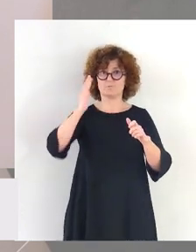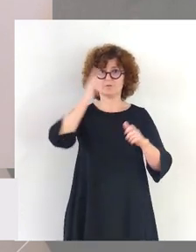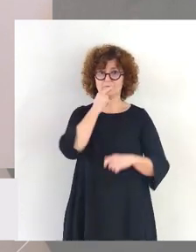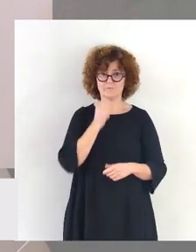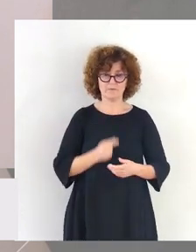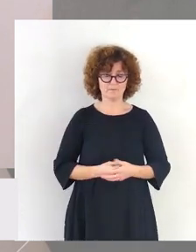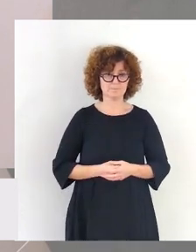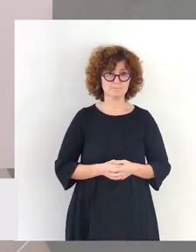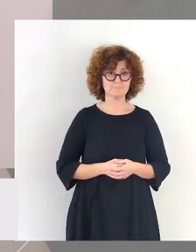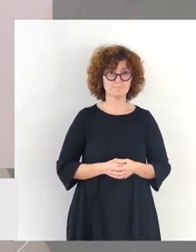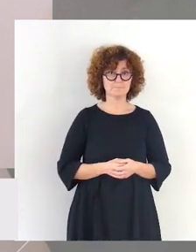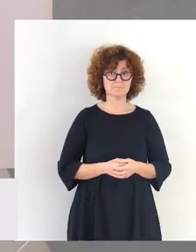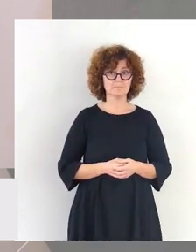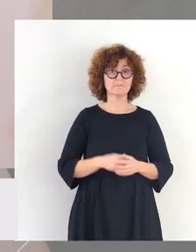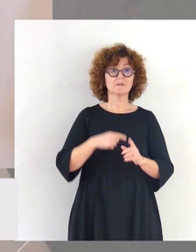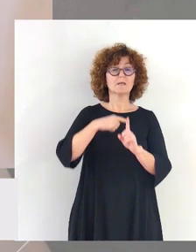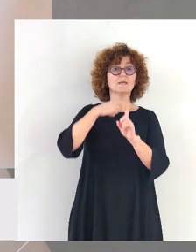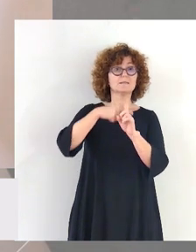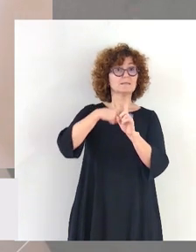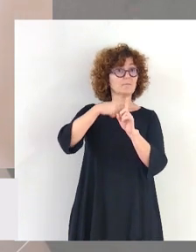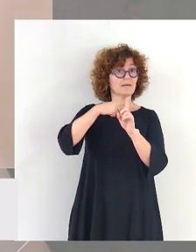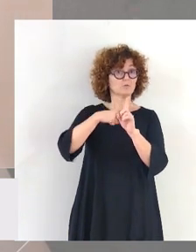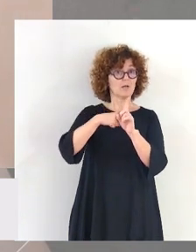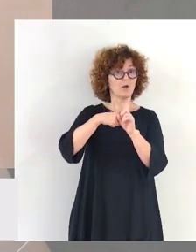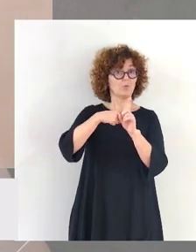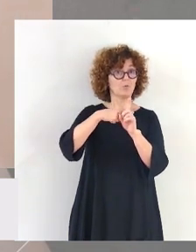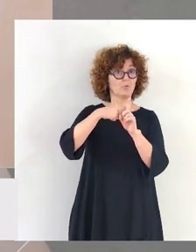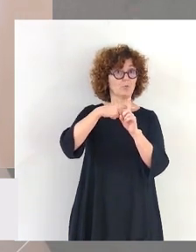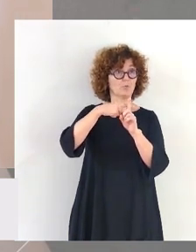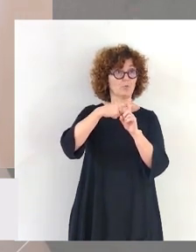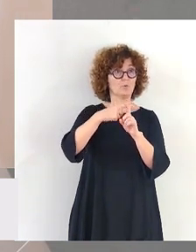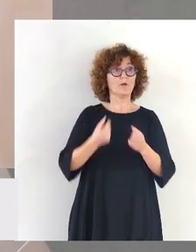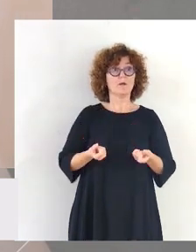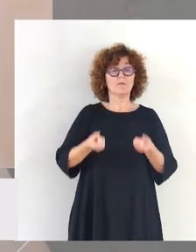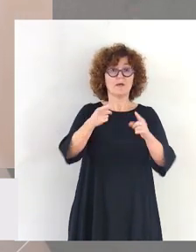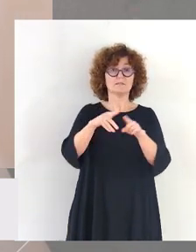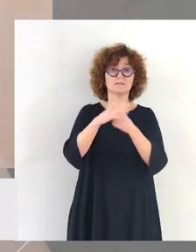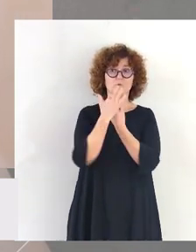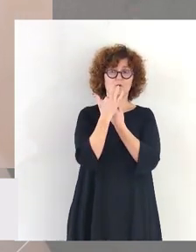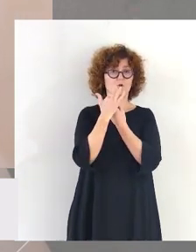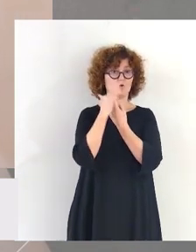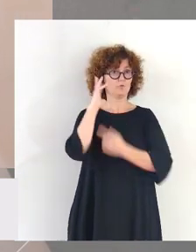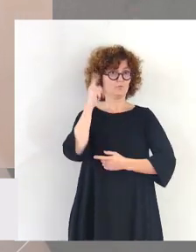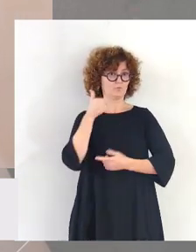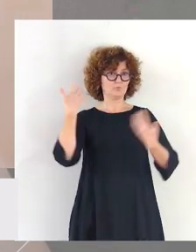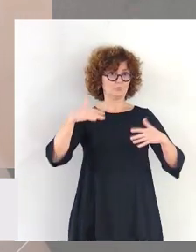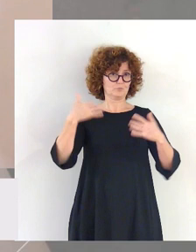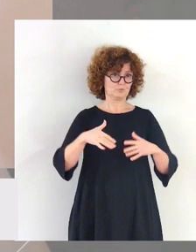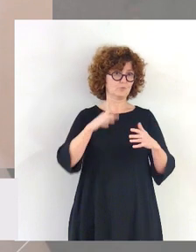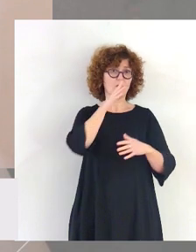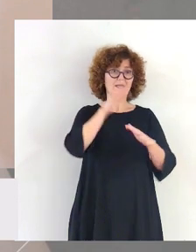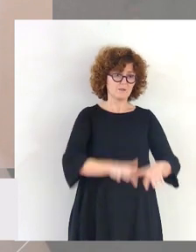vulnerables el aumento de la temperatura está provocando fenómenos climáticos extremos Fuertes lluvias inundaciones y sequías